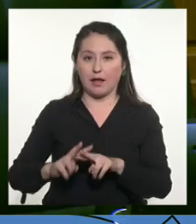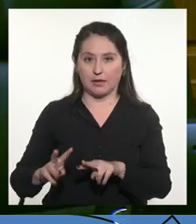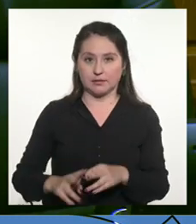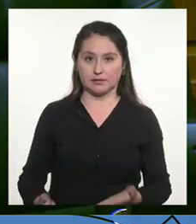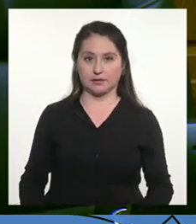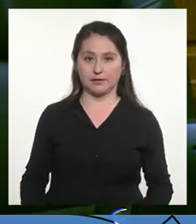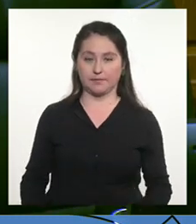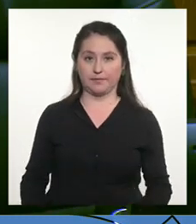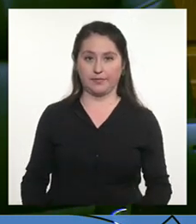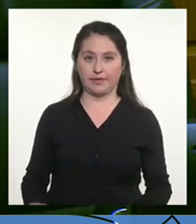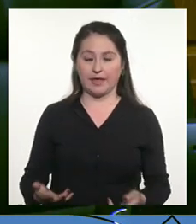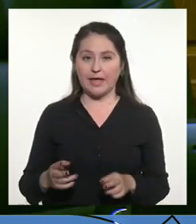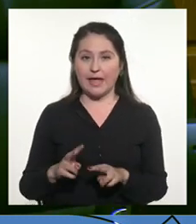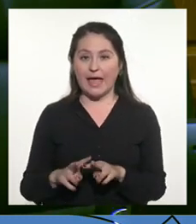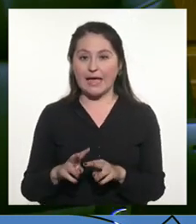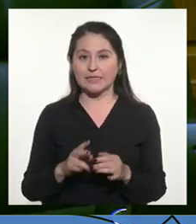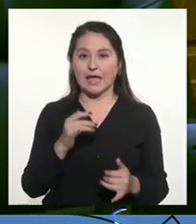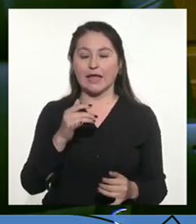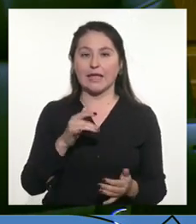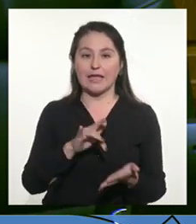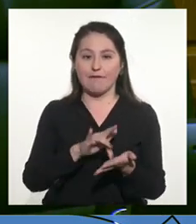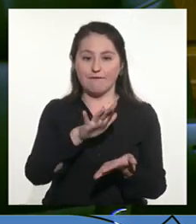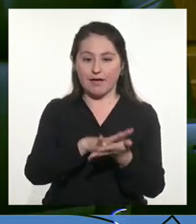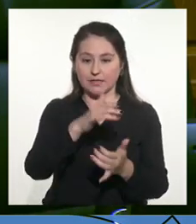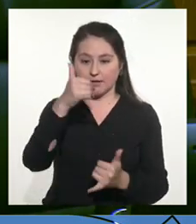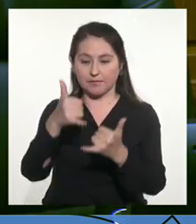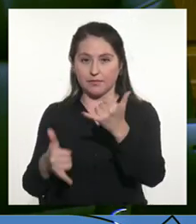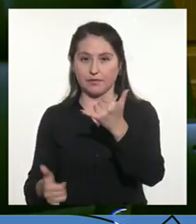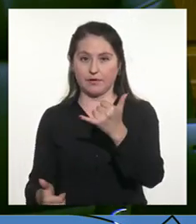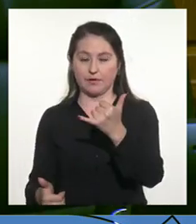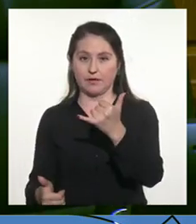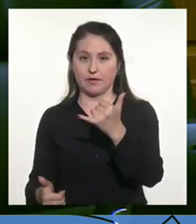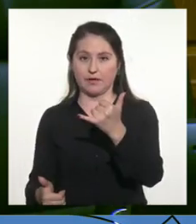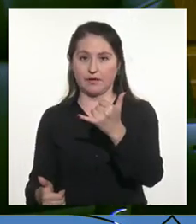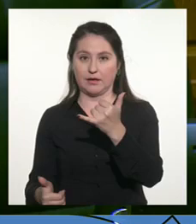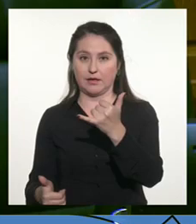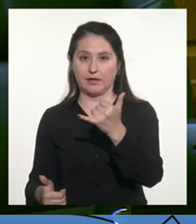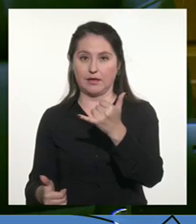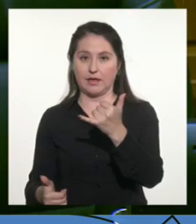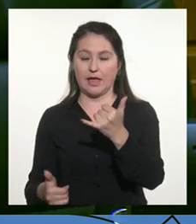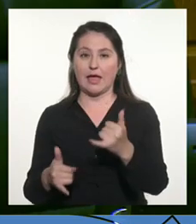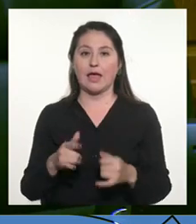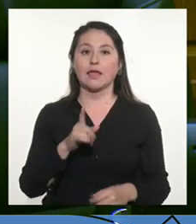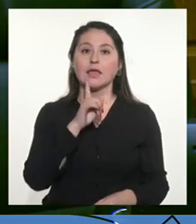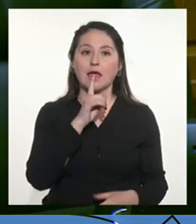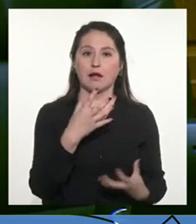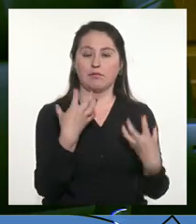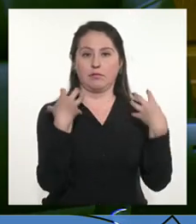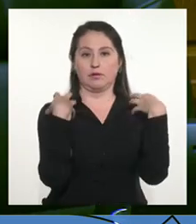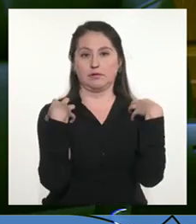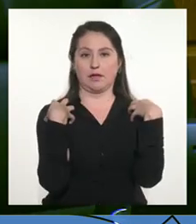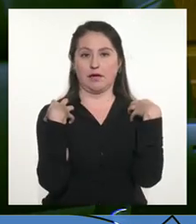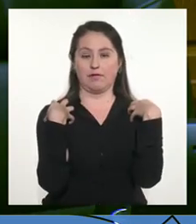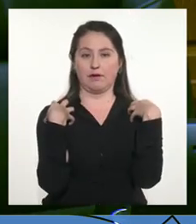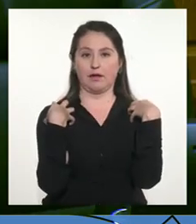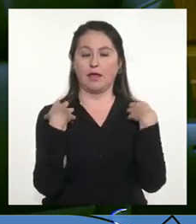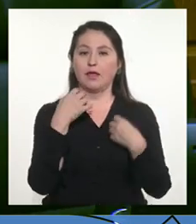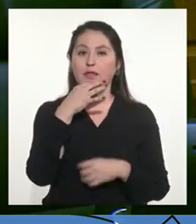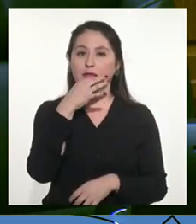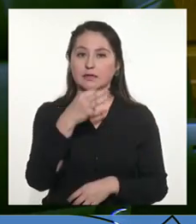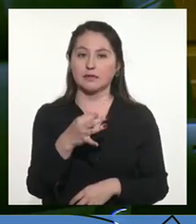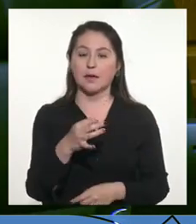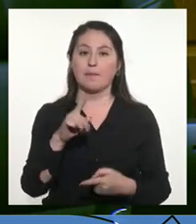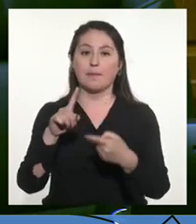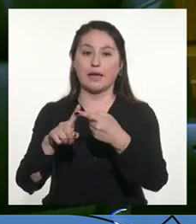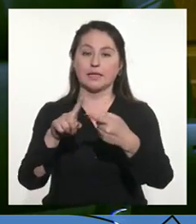y establecer plazos establecer responsables establecer la participación